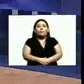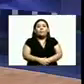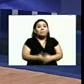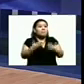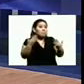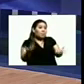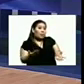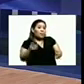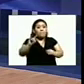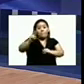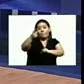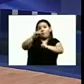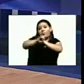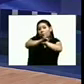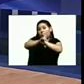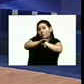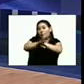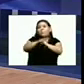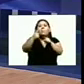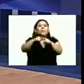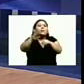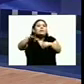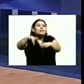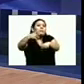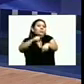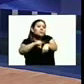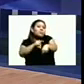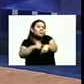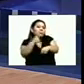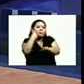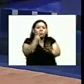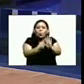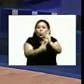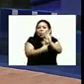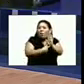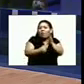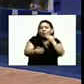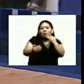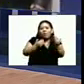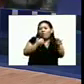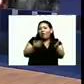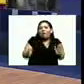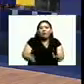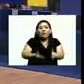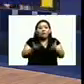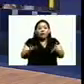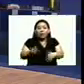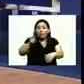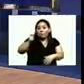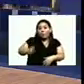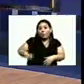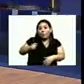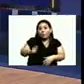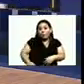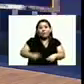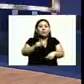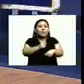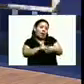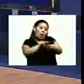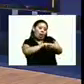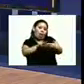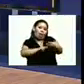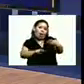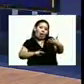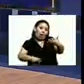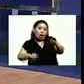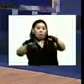Vamos a nuestra primera pausa comercial, pero en minutos le presentamos todo lo que se vivió en el tribunal durante la lectura del